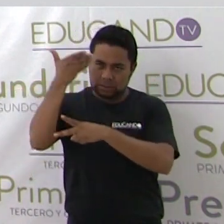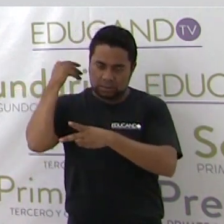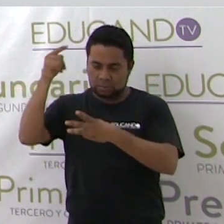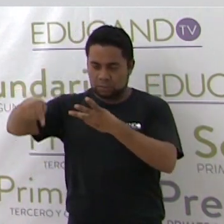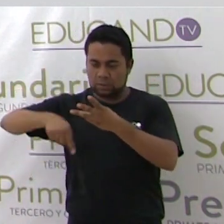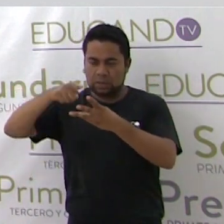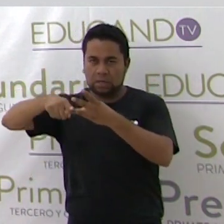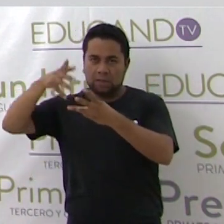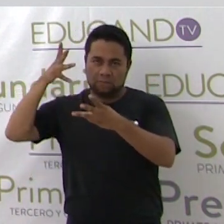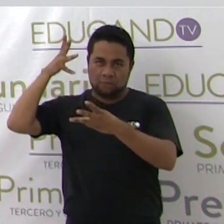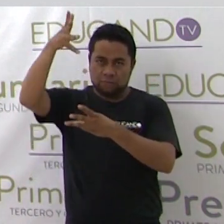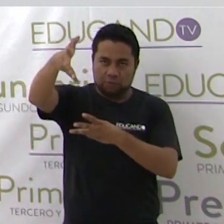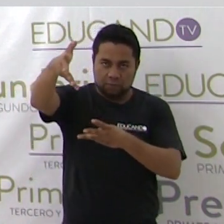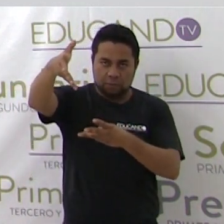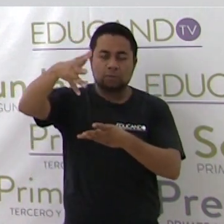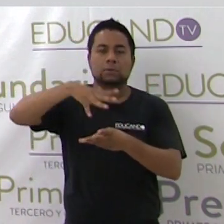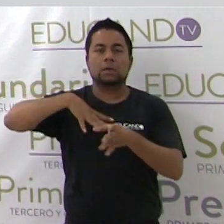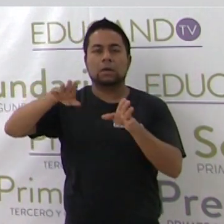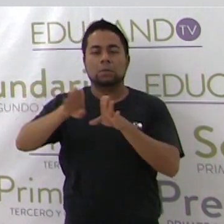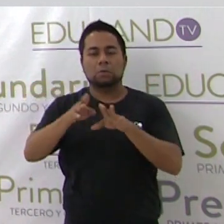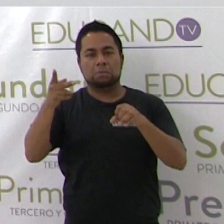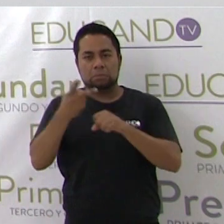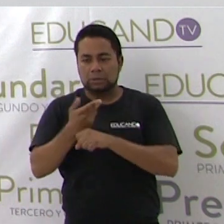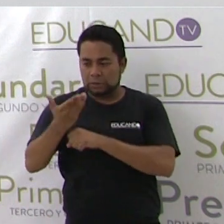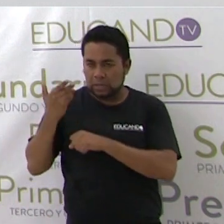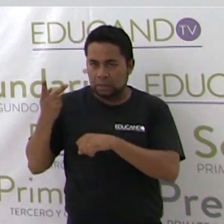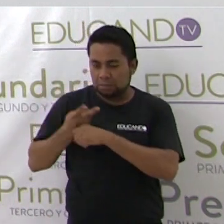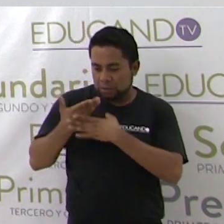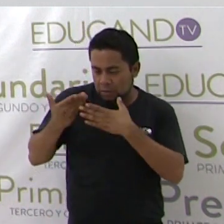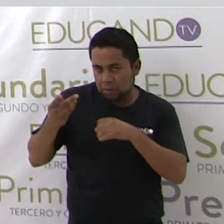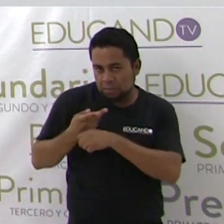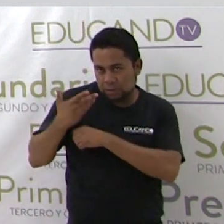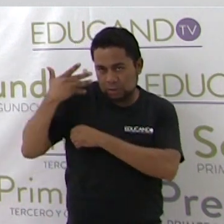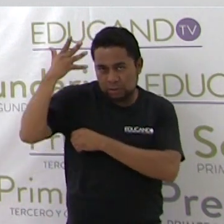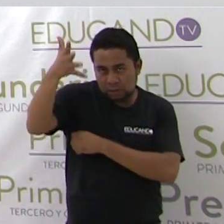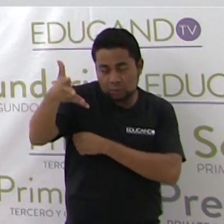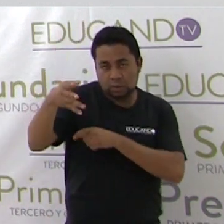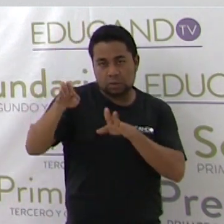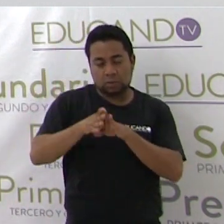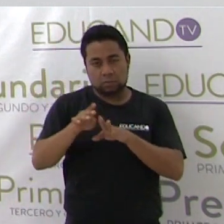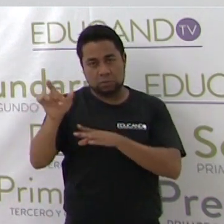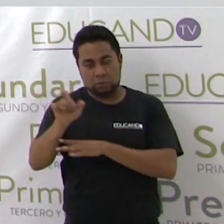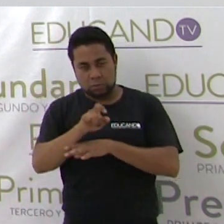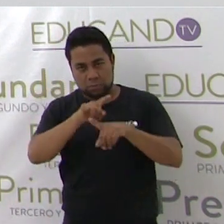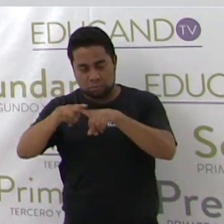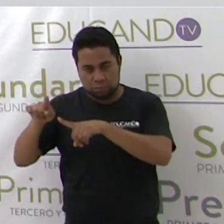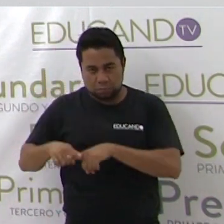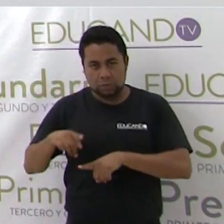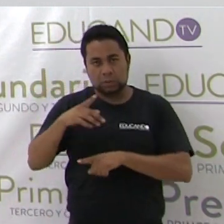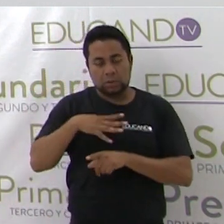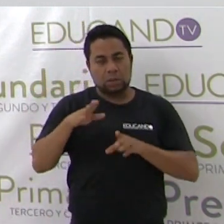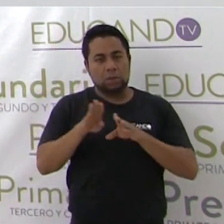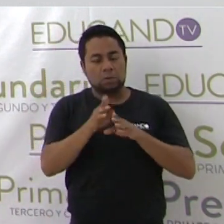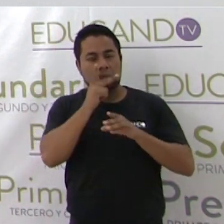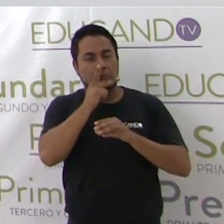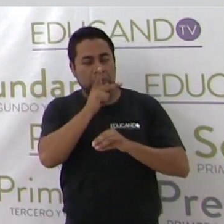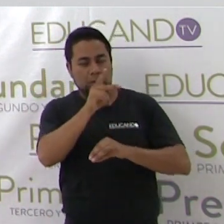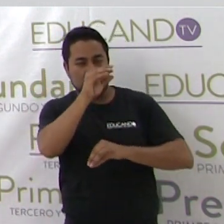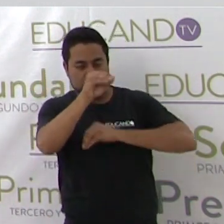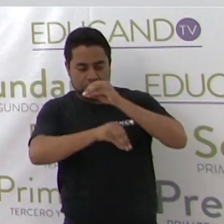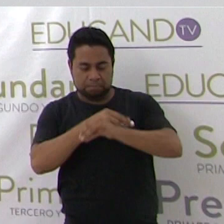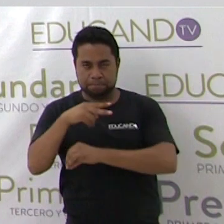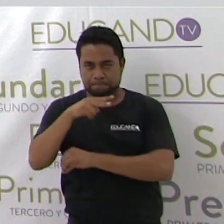van sucediendo en diferentes momentos y que en cada uno de estos momentos tiene una conjugación